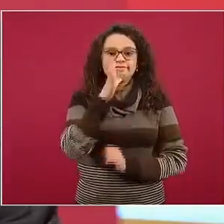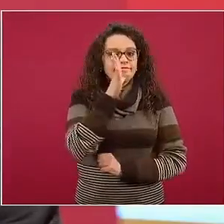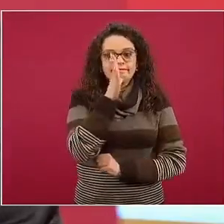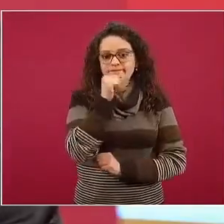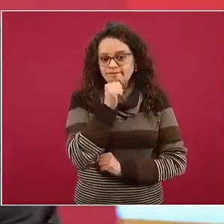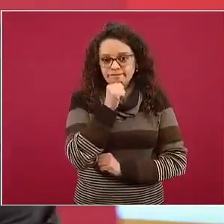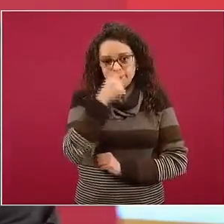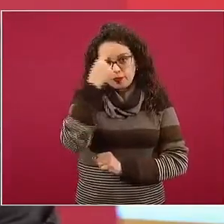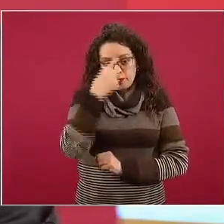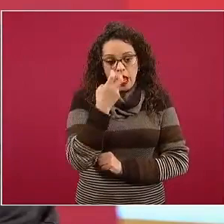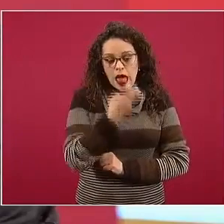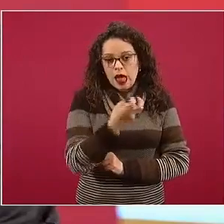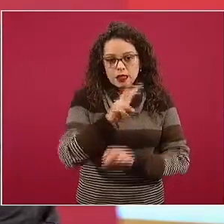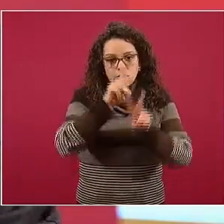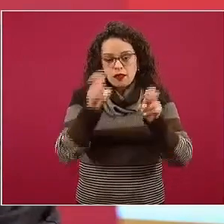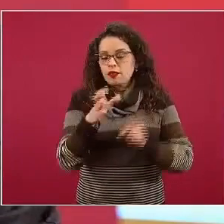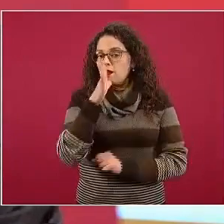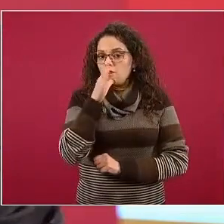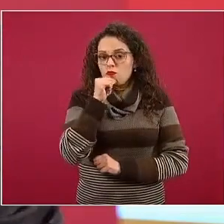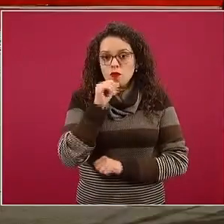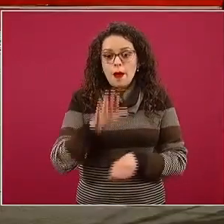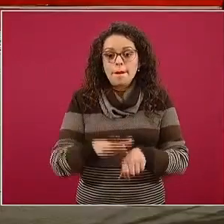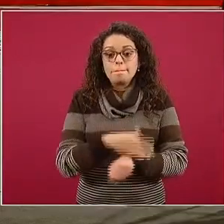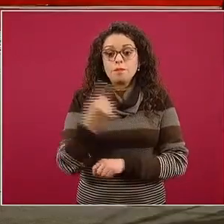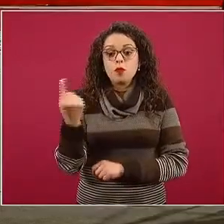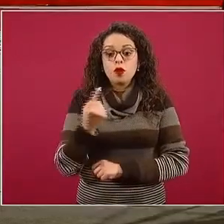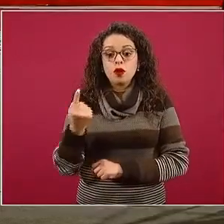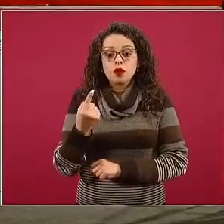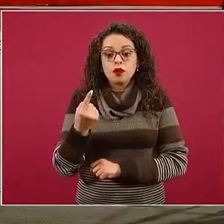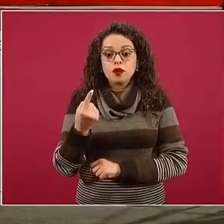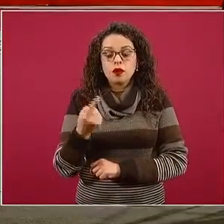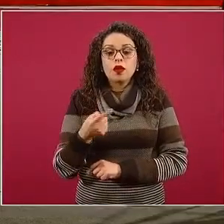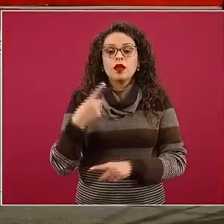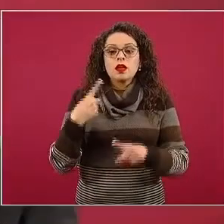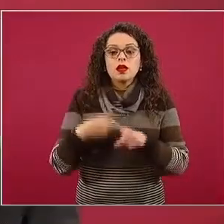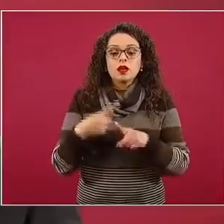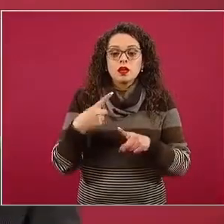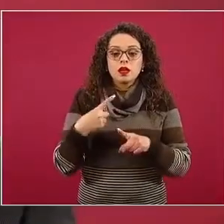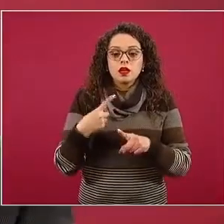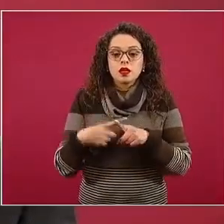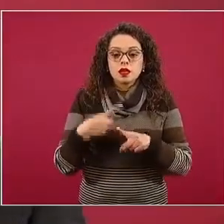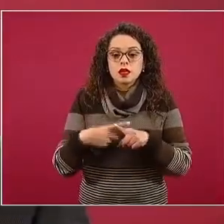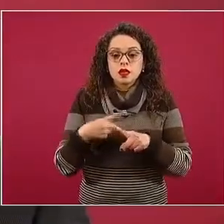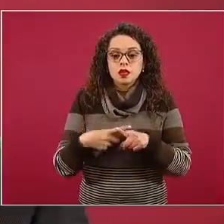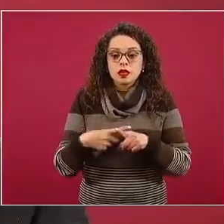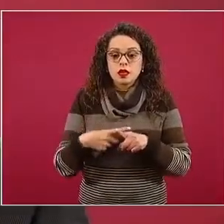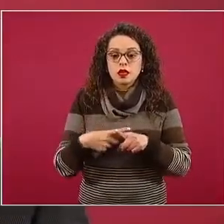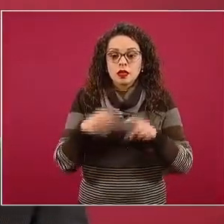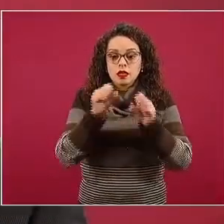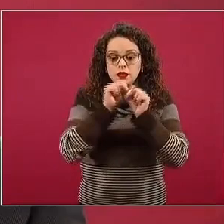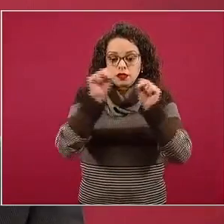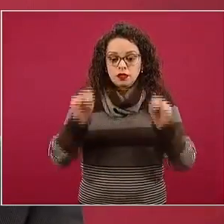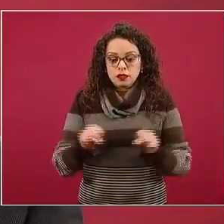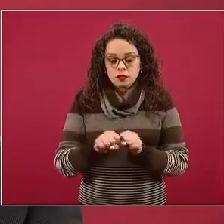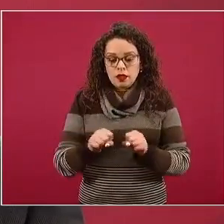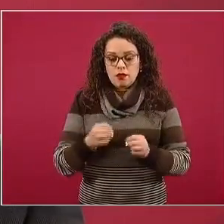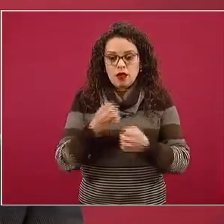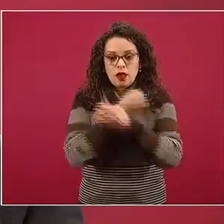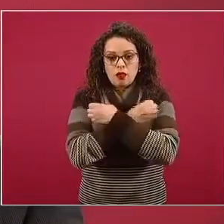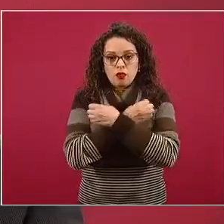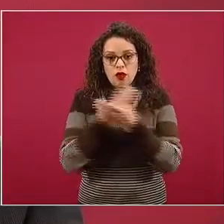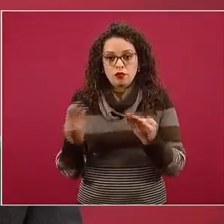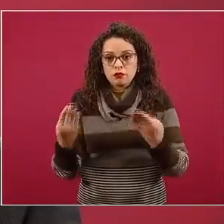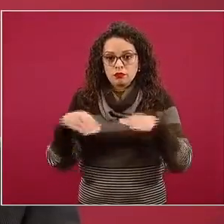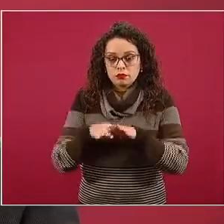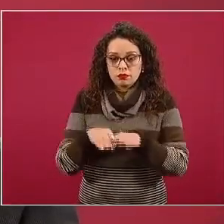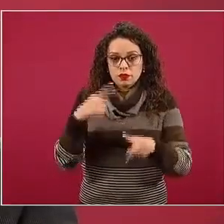de situaciones, dado que la disposición del cierre del Sistema Educativo Nacional fue